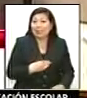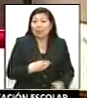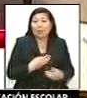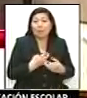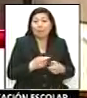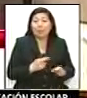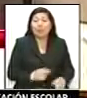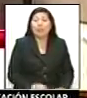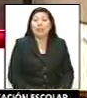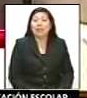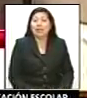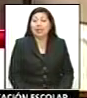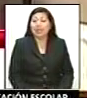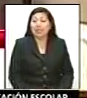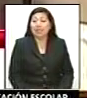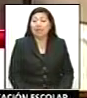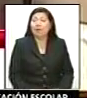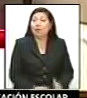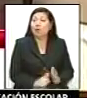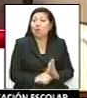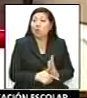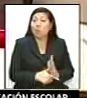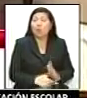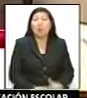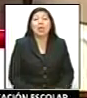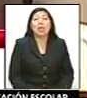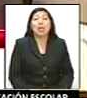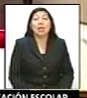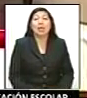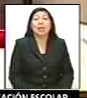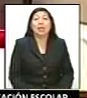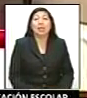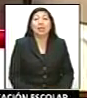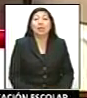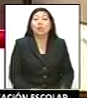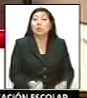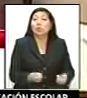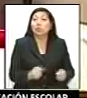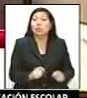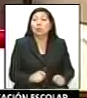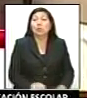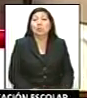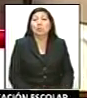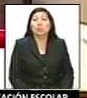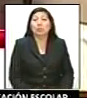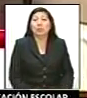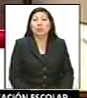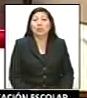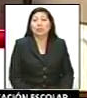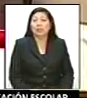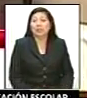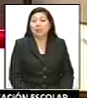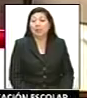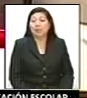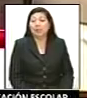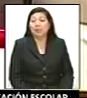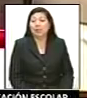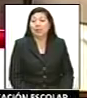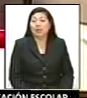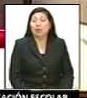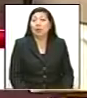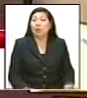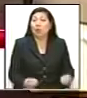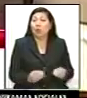Público. Luego, declara la suspensión de los